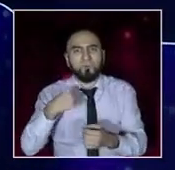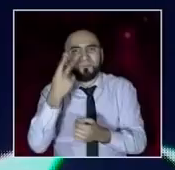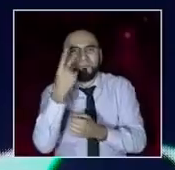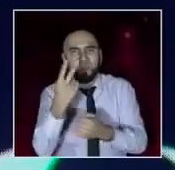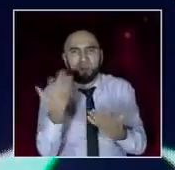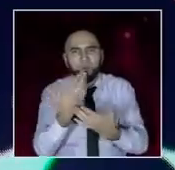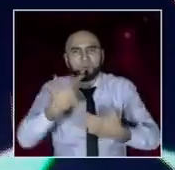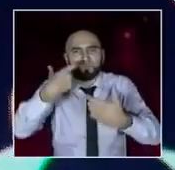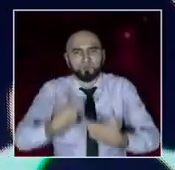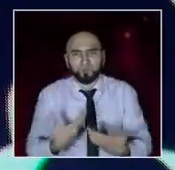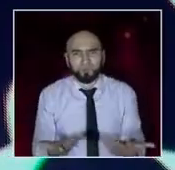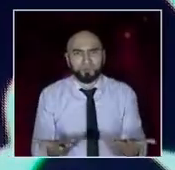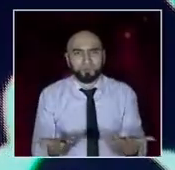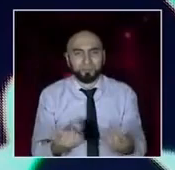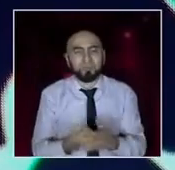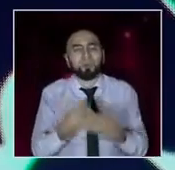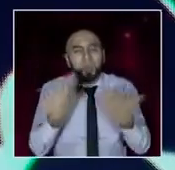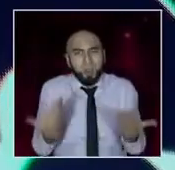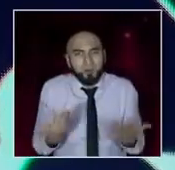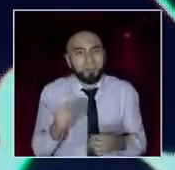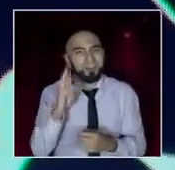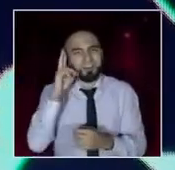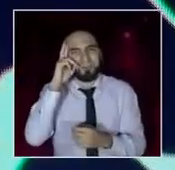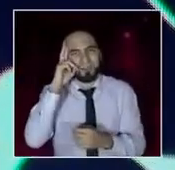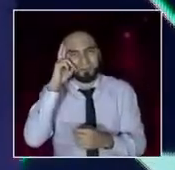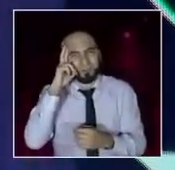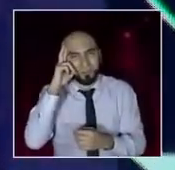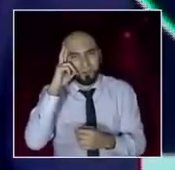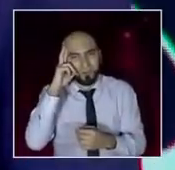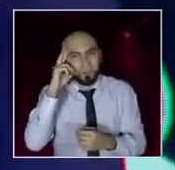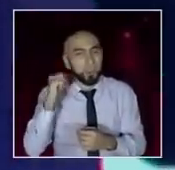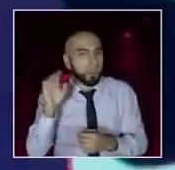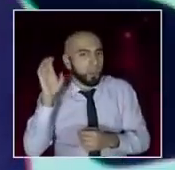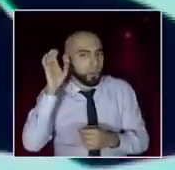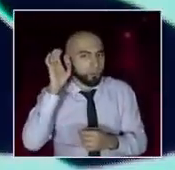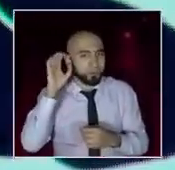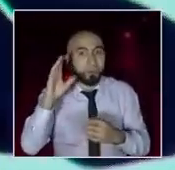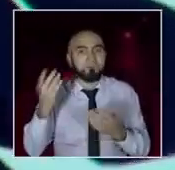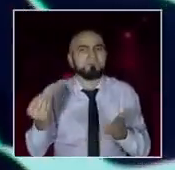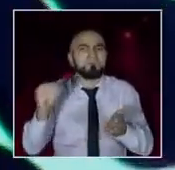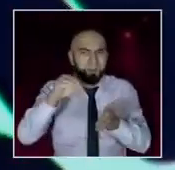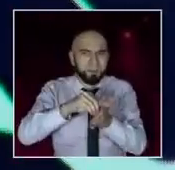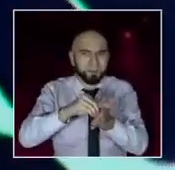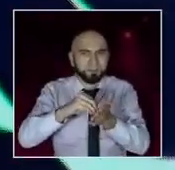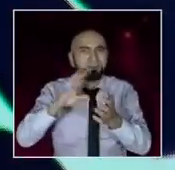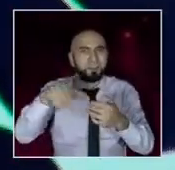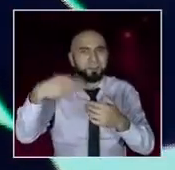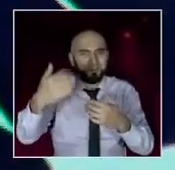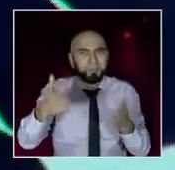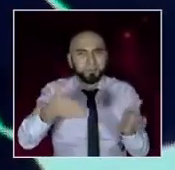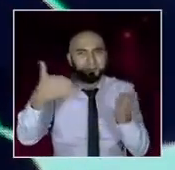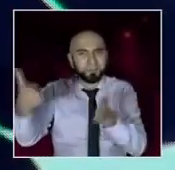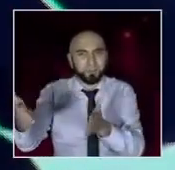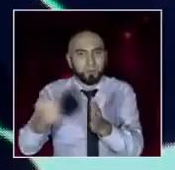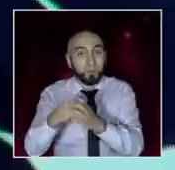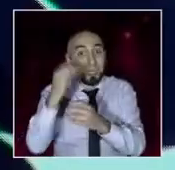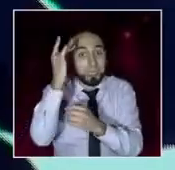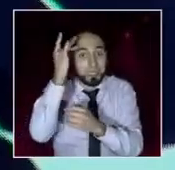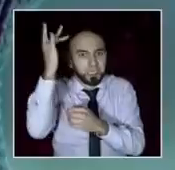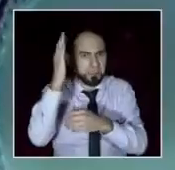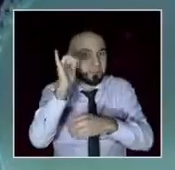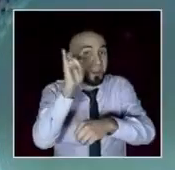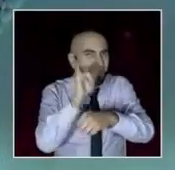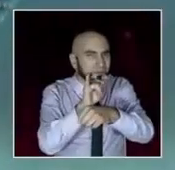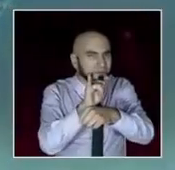aquí, como reflexión, vamos a escuchar más sobre esto en la siguiente sesión, pero son la inteligencia artificial y